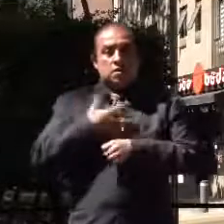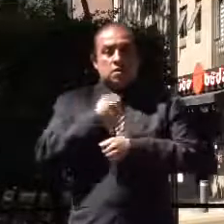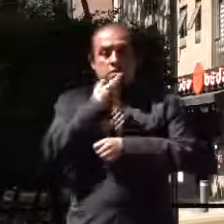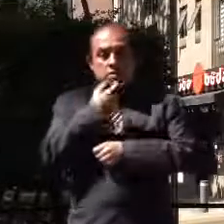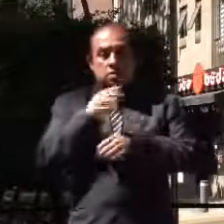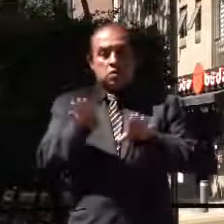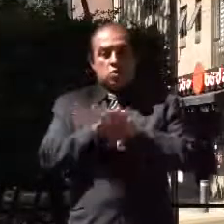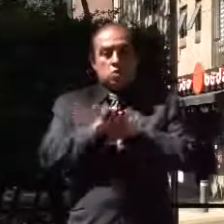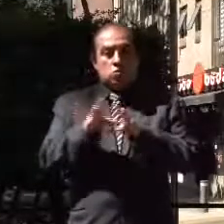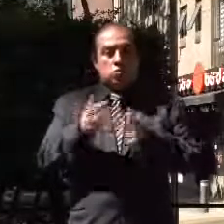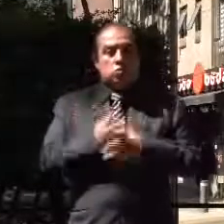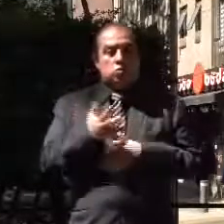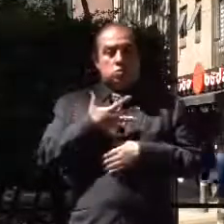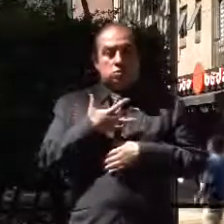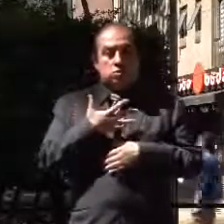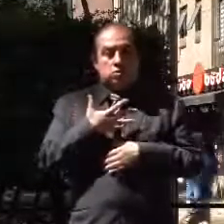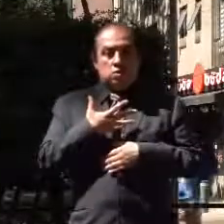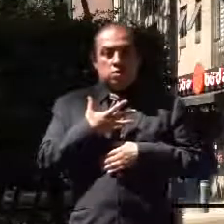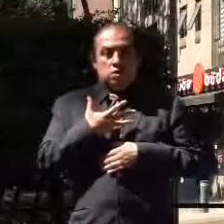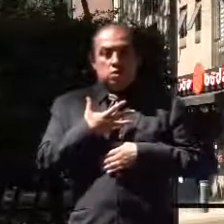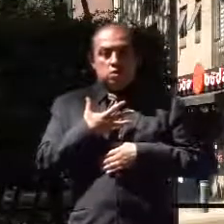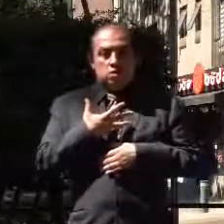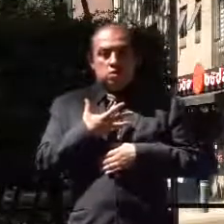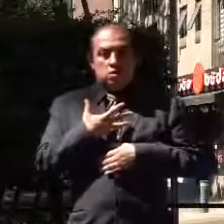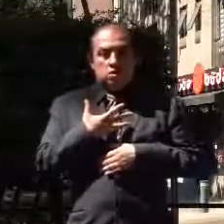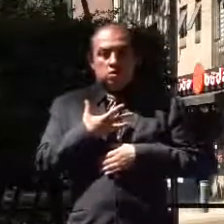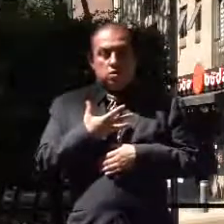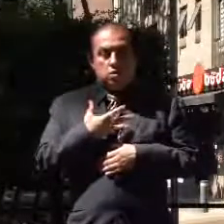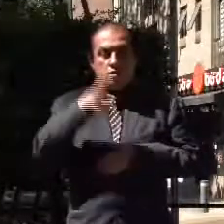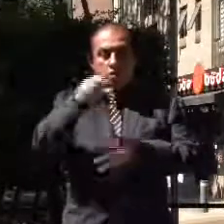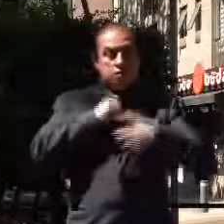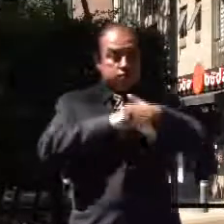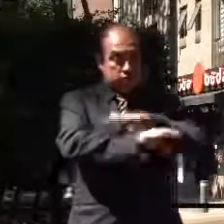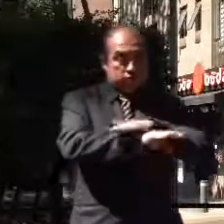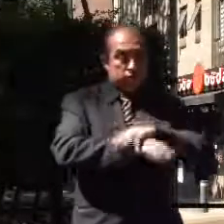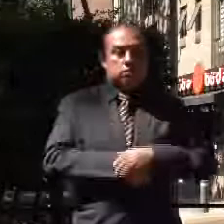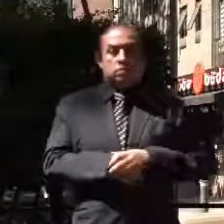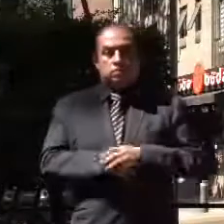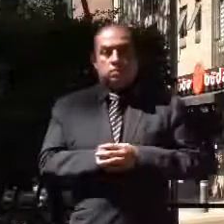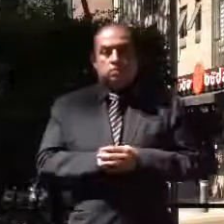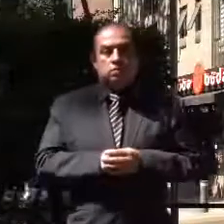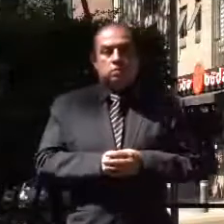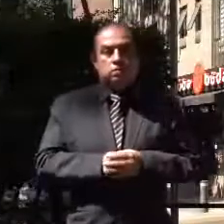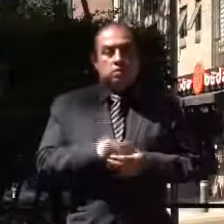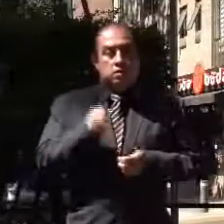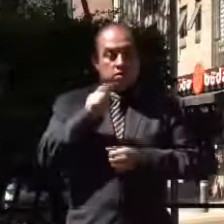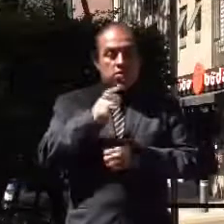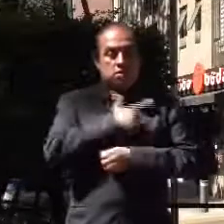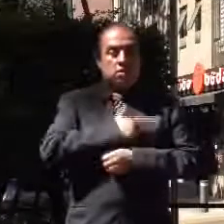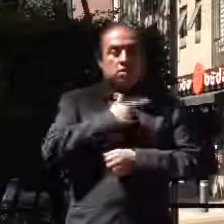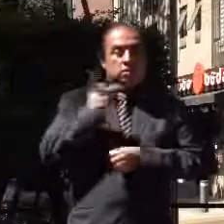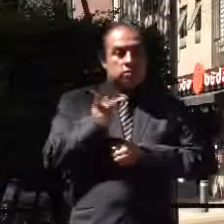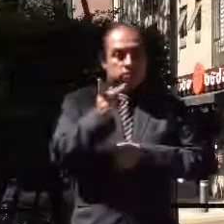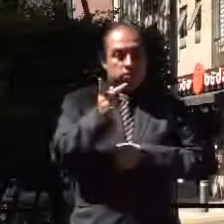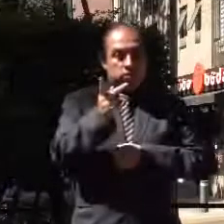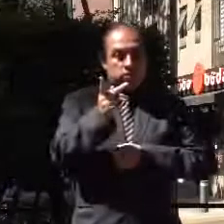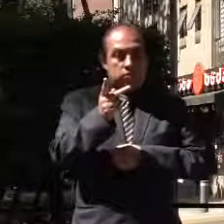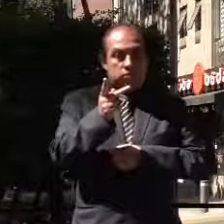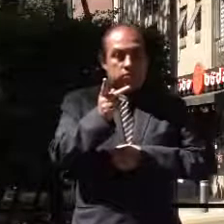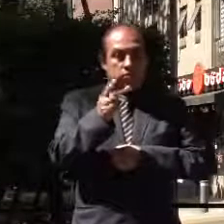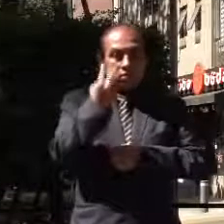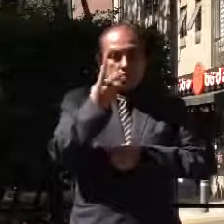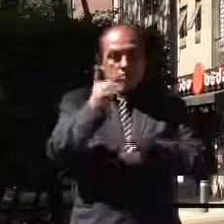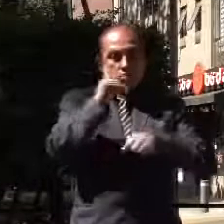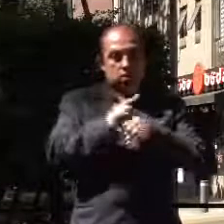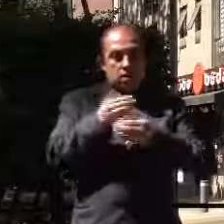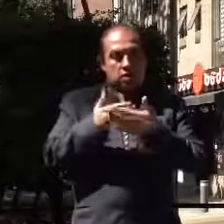fue que lo dejaron ahí. ¿Localizadas o detenidas? Detenidas. Ok, Sí. gracias. Y también me gustaría preguntarle, hace 2 días